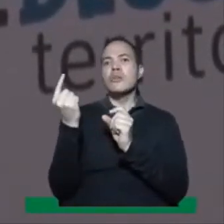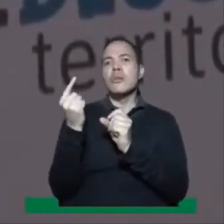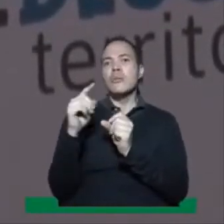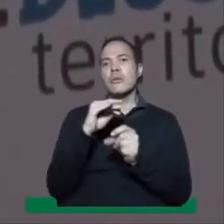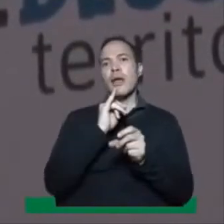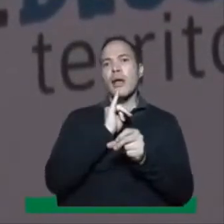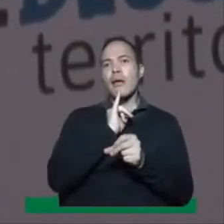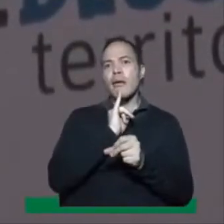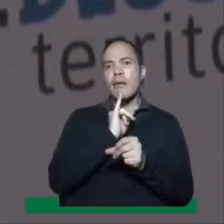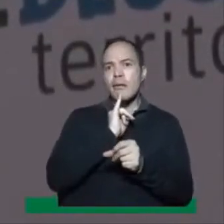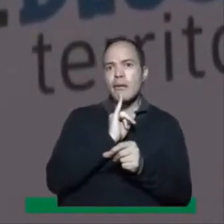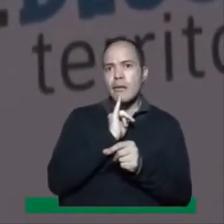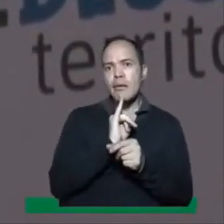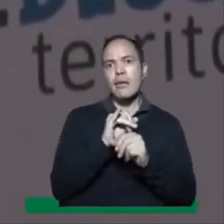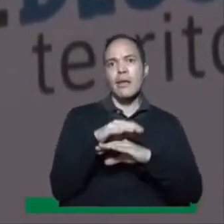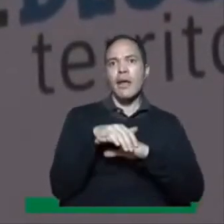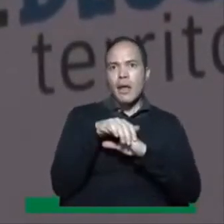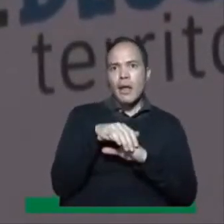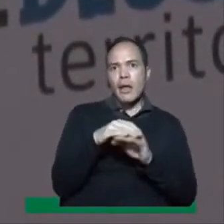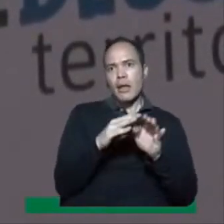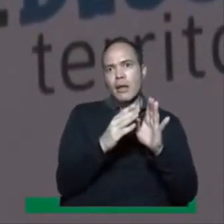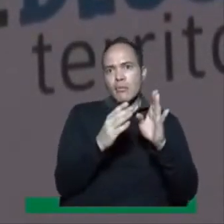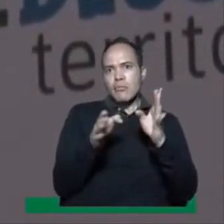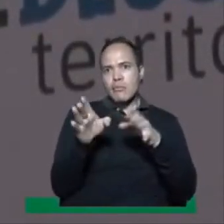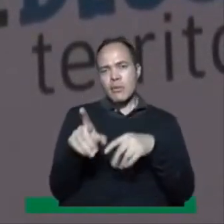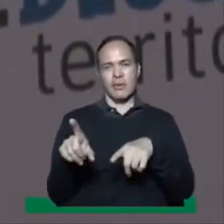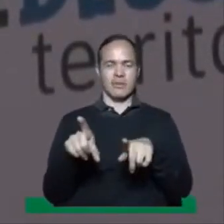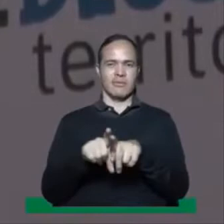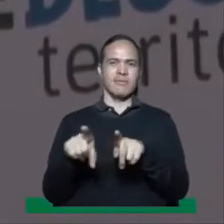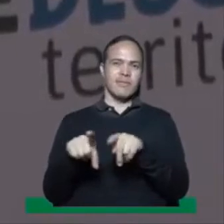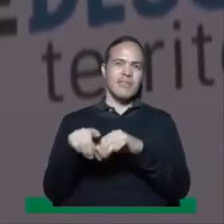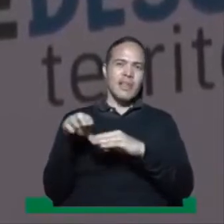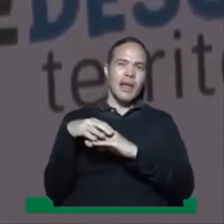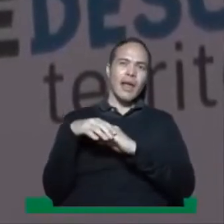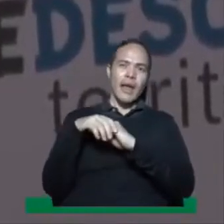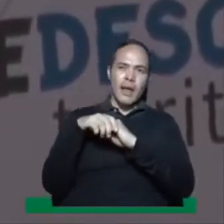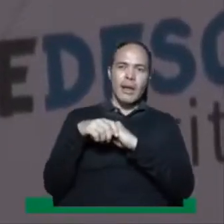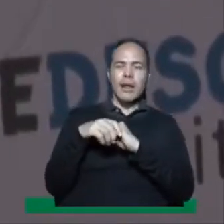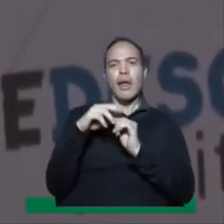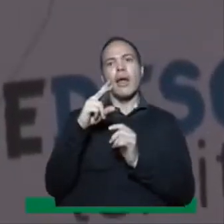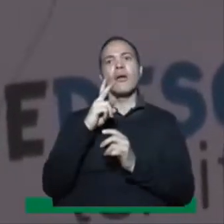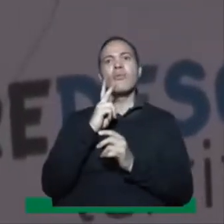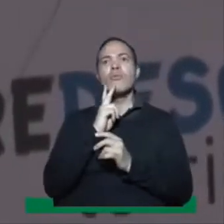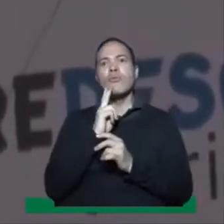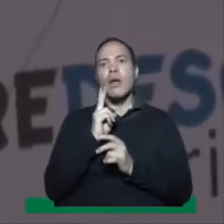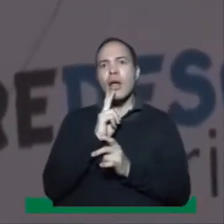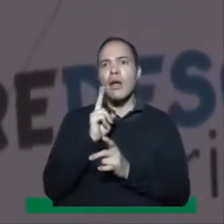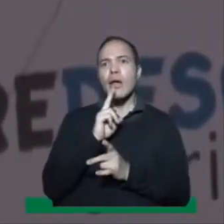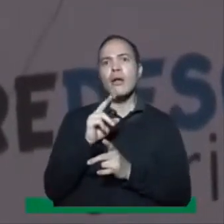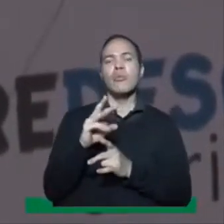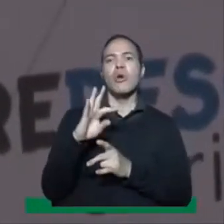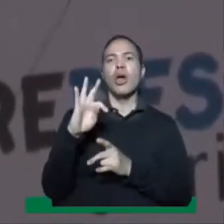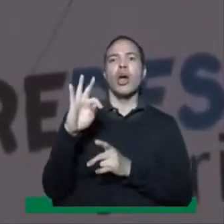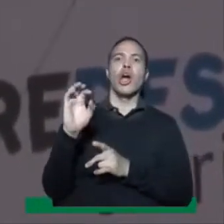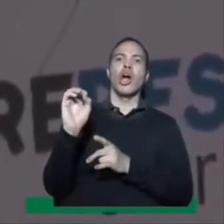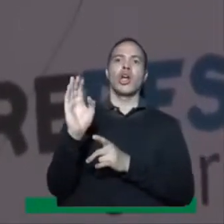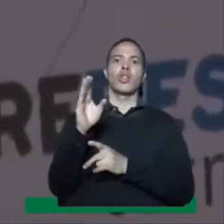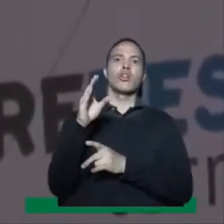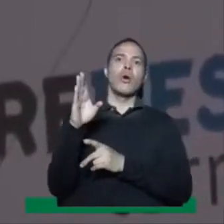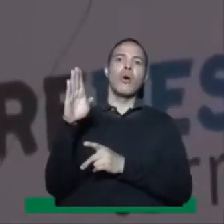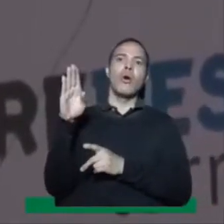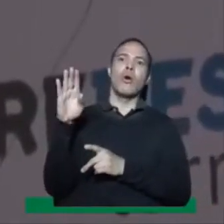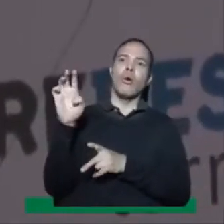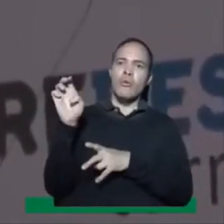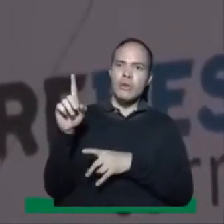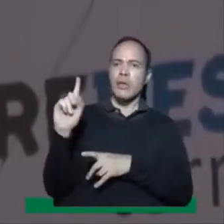gramática verbo to be sino que era algo de paracti que escuché